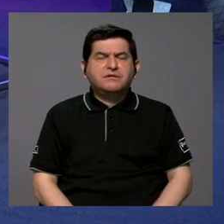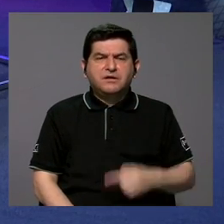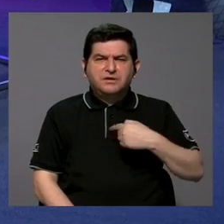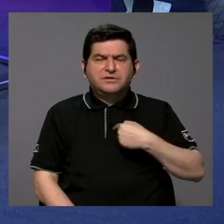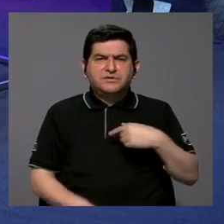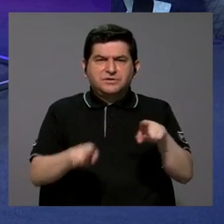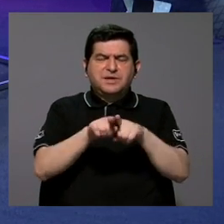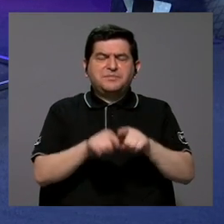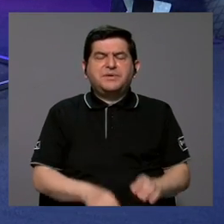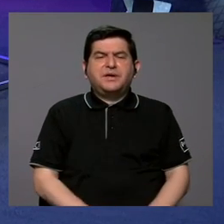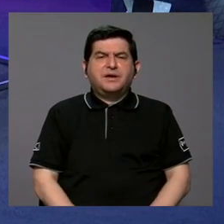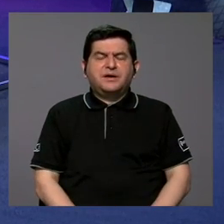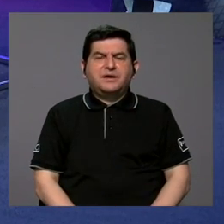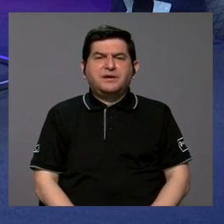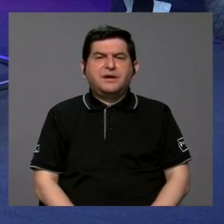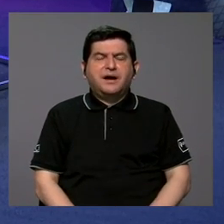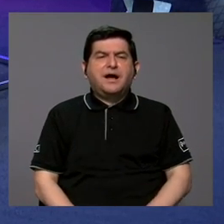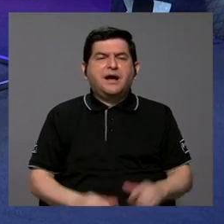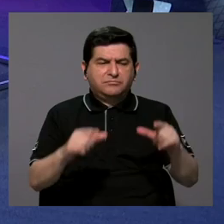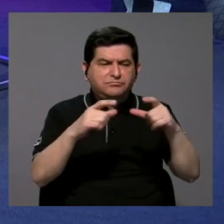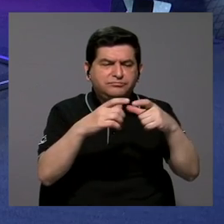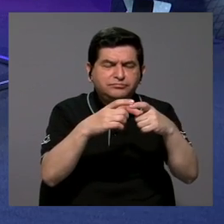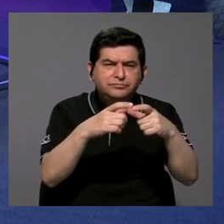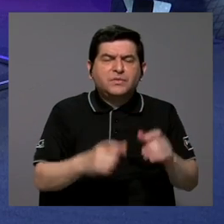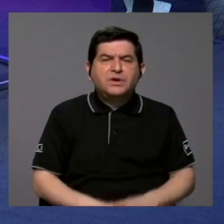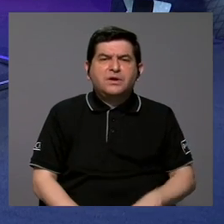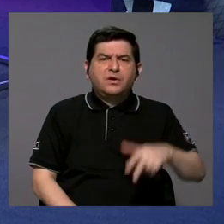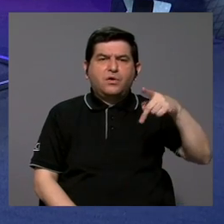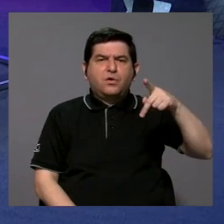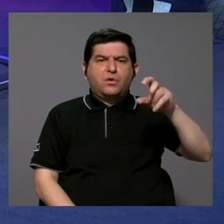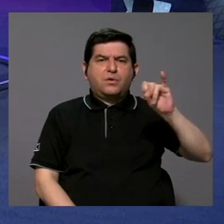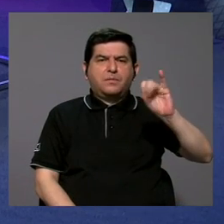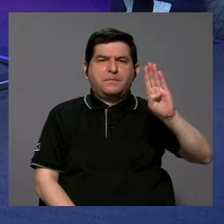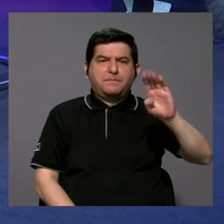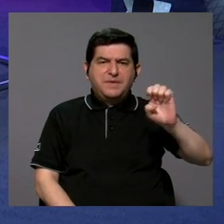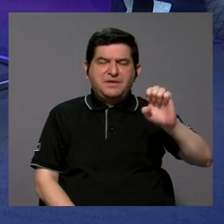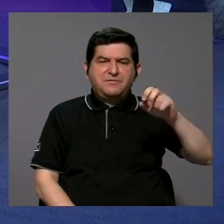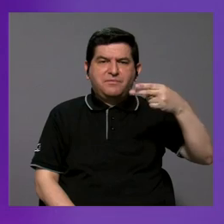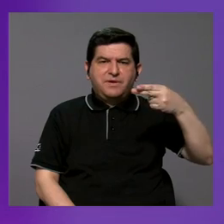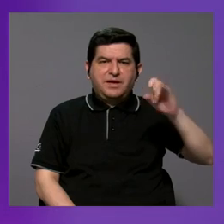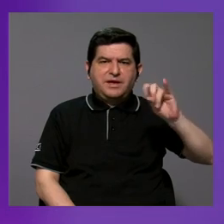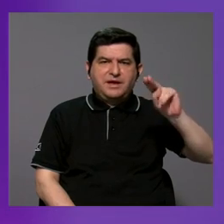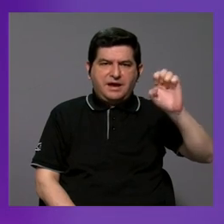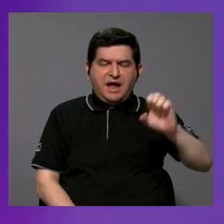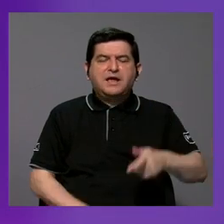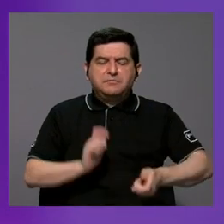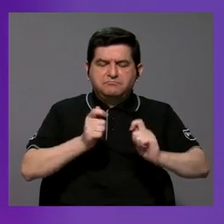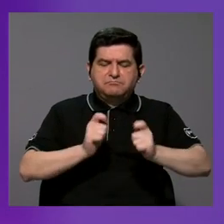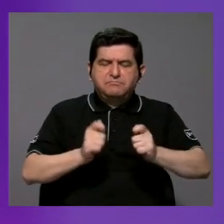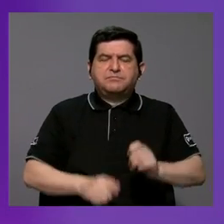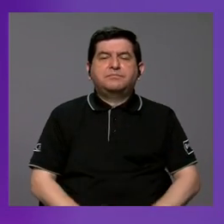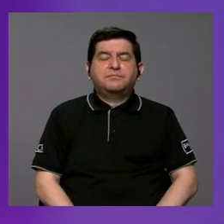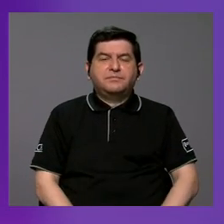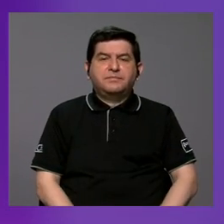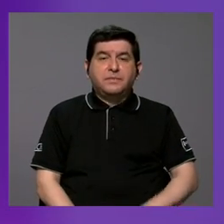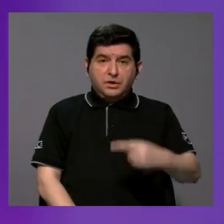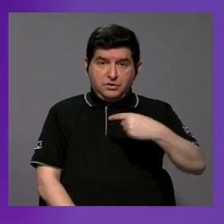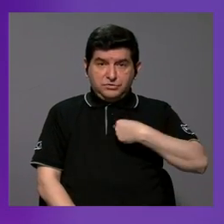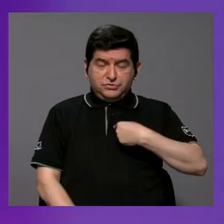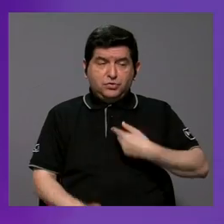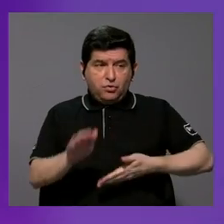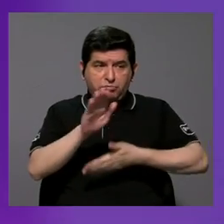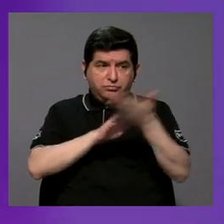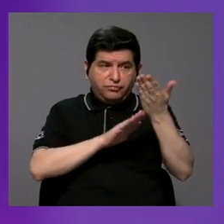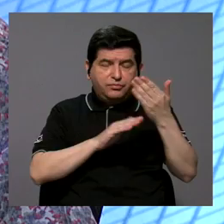toqué con el P.B. Hind también, batería un tiempo. Y decidí irme a